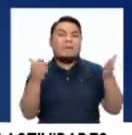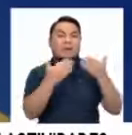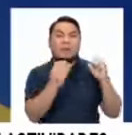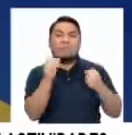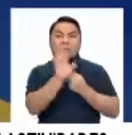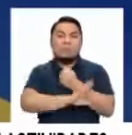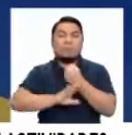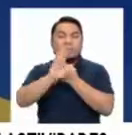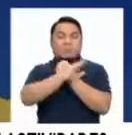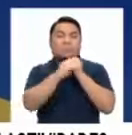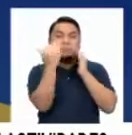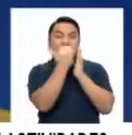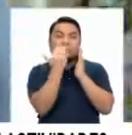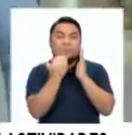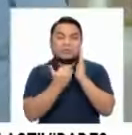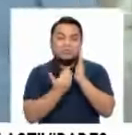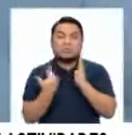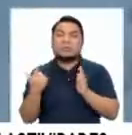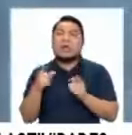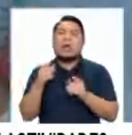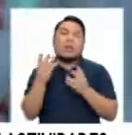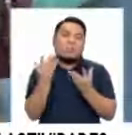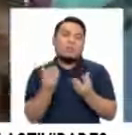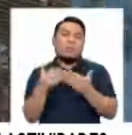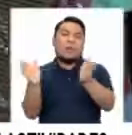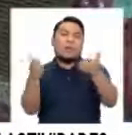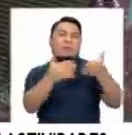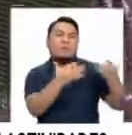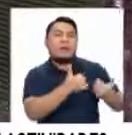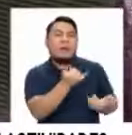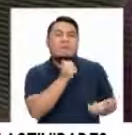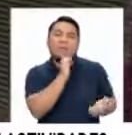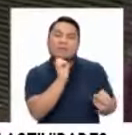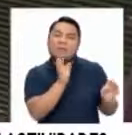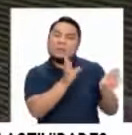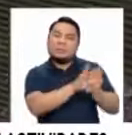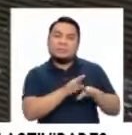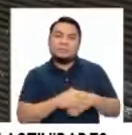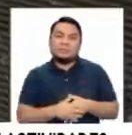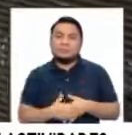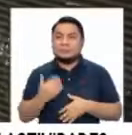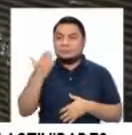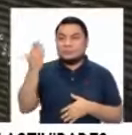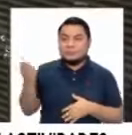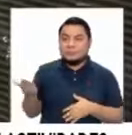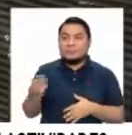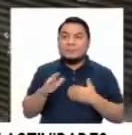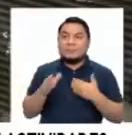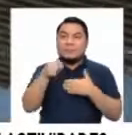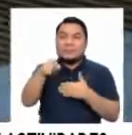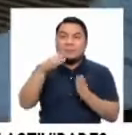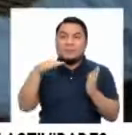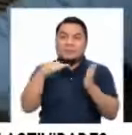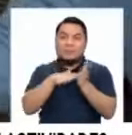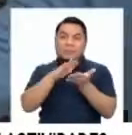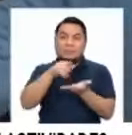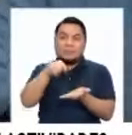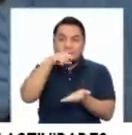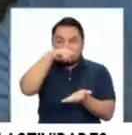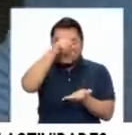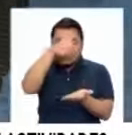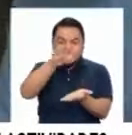el protocolo dispuesto por el Ministerio de Salud. Cliente que pues si tocó algo así y quiere desinfectarse, se acerca